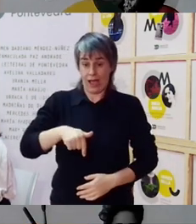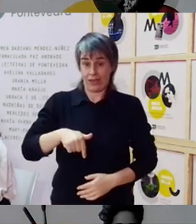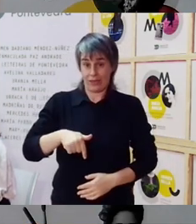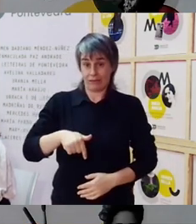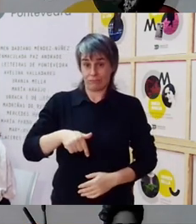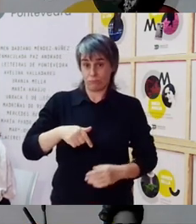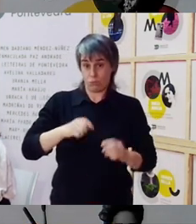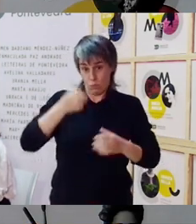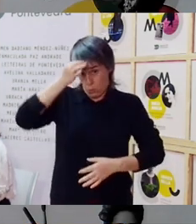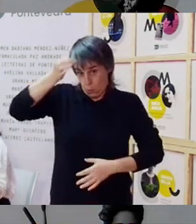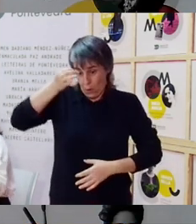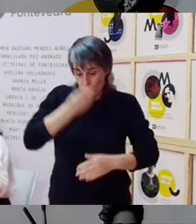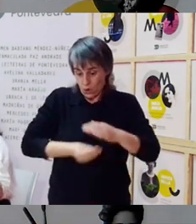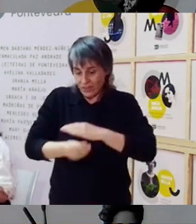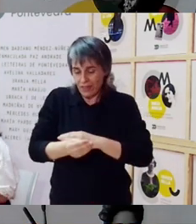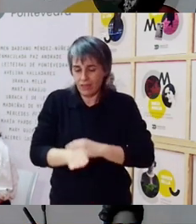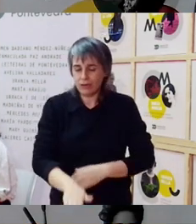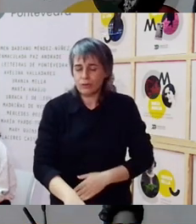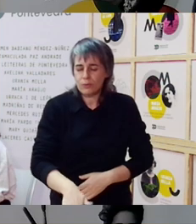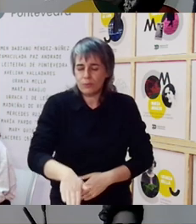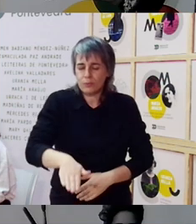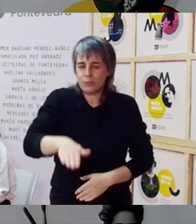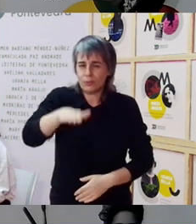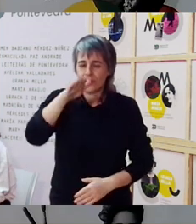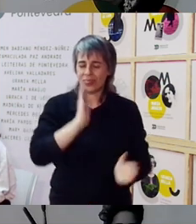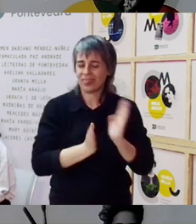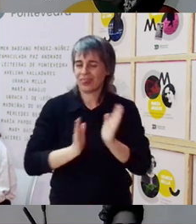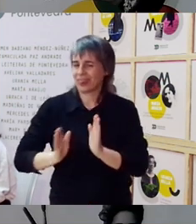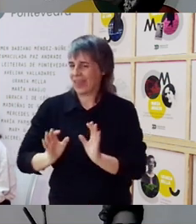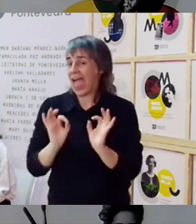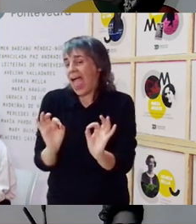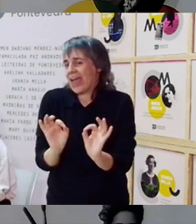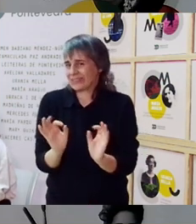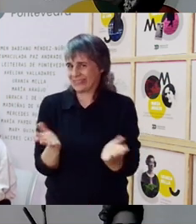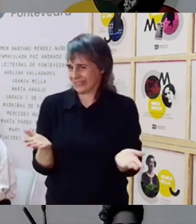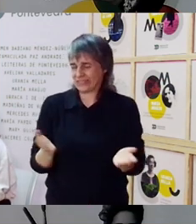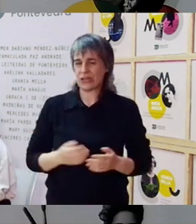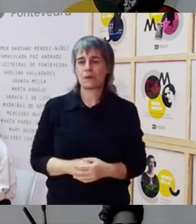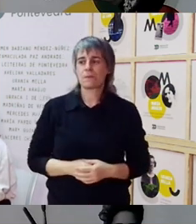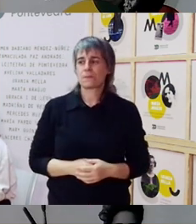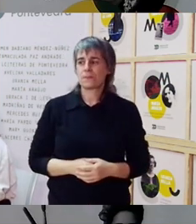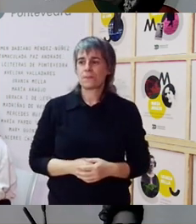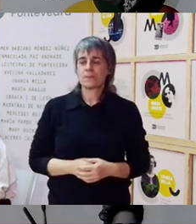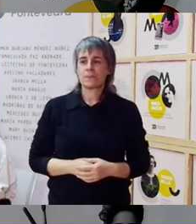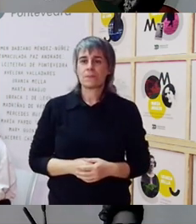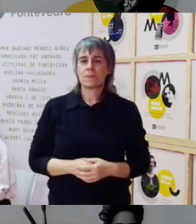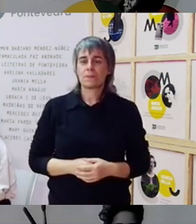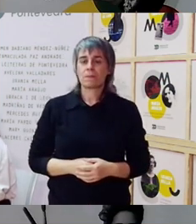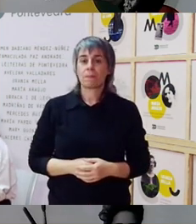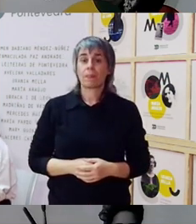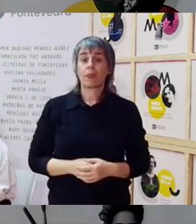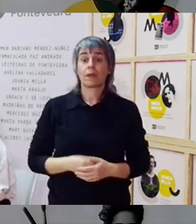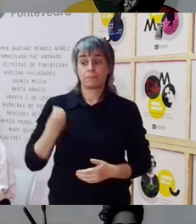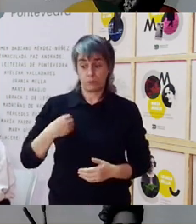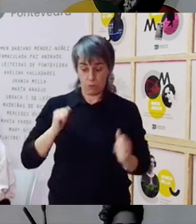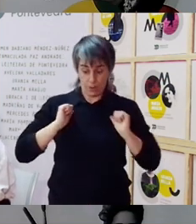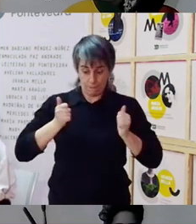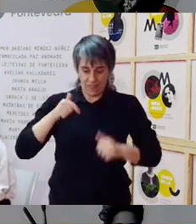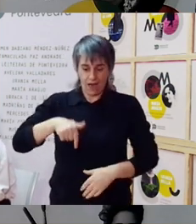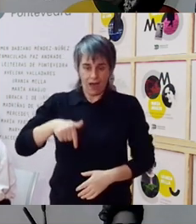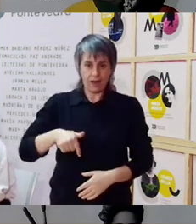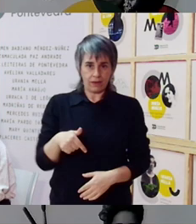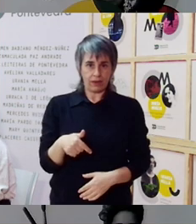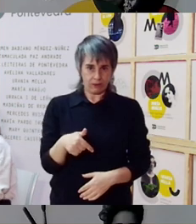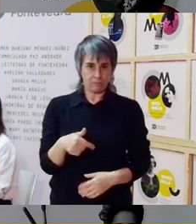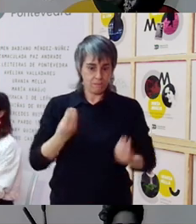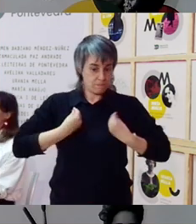veremos que de casta le viene al galgo. Sí. E bueno, e empezou aquí o seu periplo,